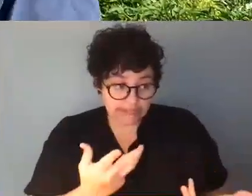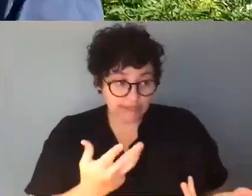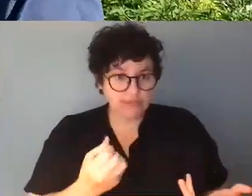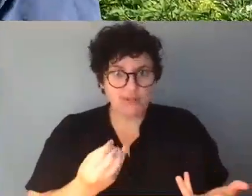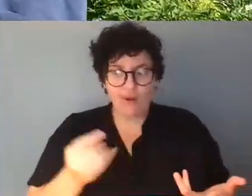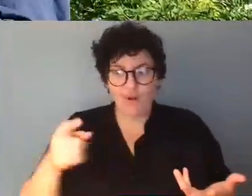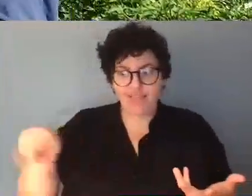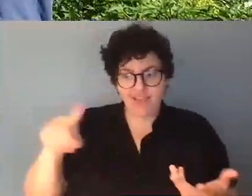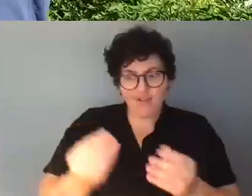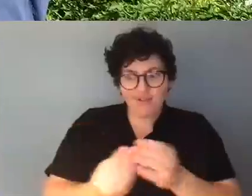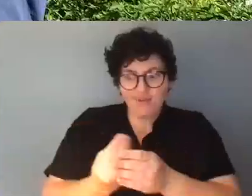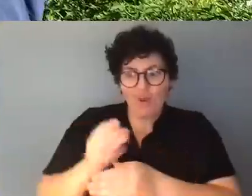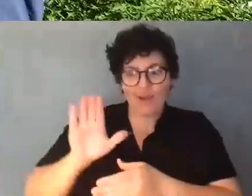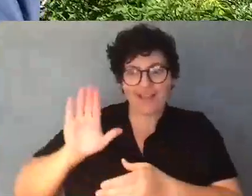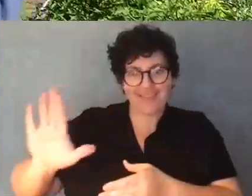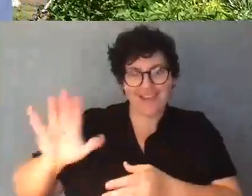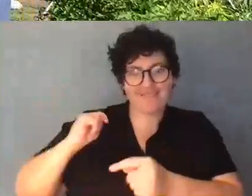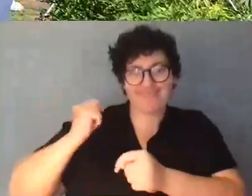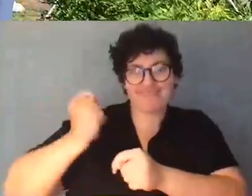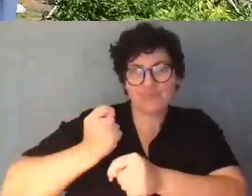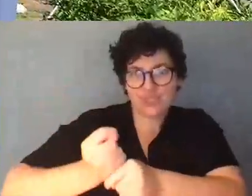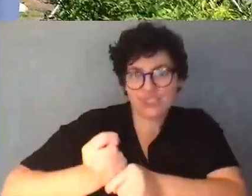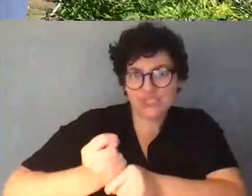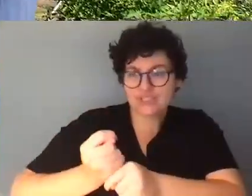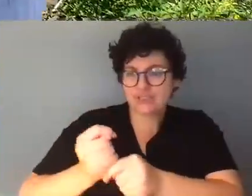sembrando y en actualidad